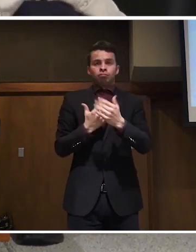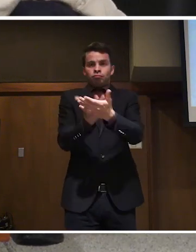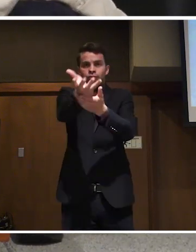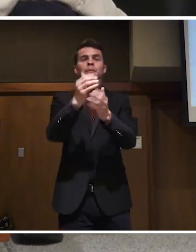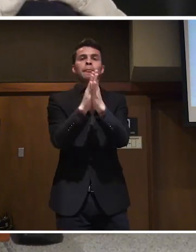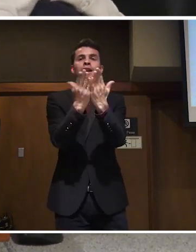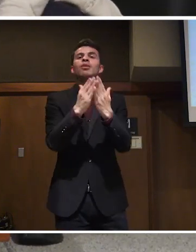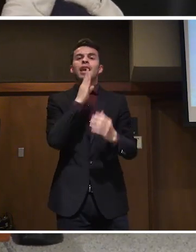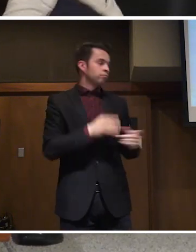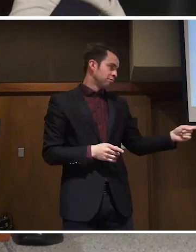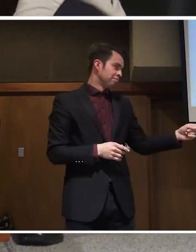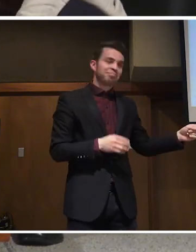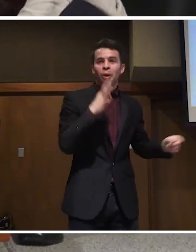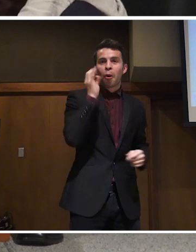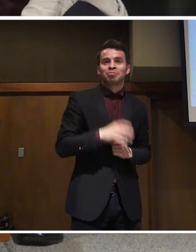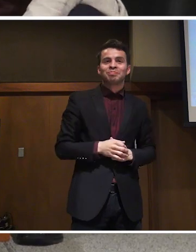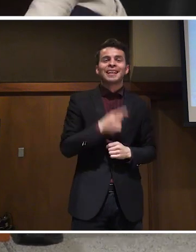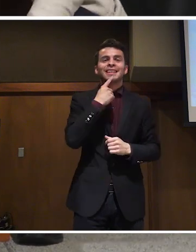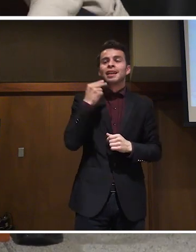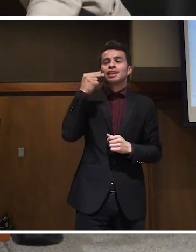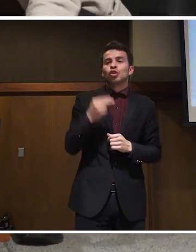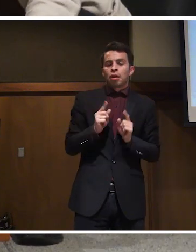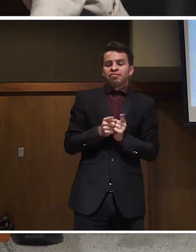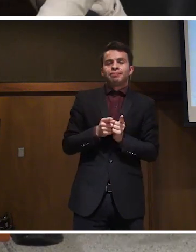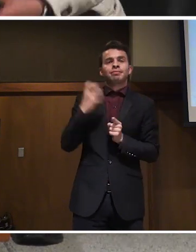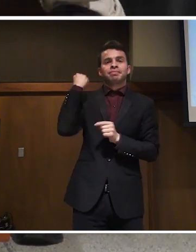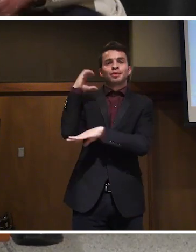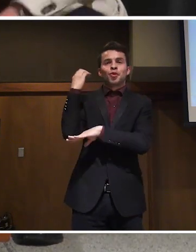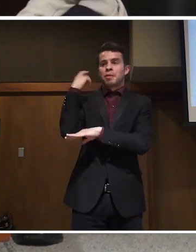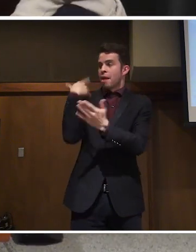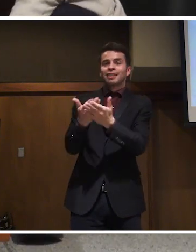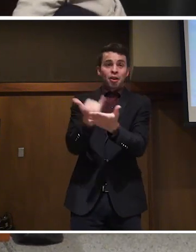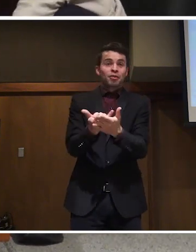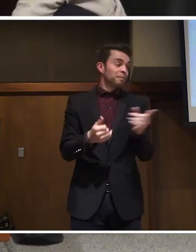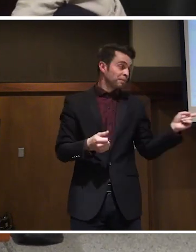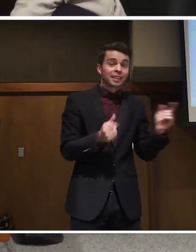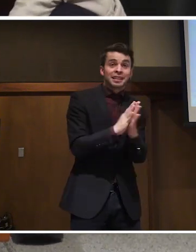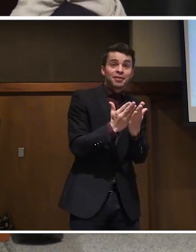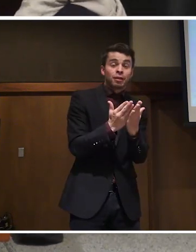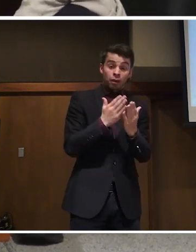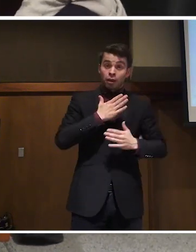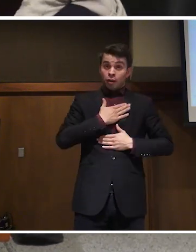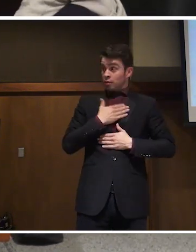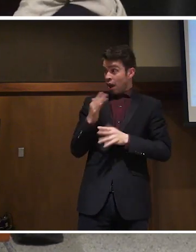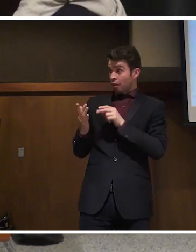el último libro de Jorge Orlando, Historia Mínima de Colombia. A mí personalmente me sirvió